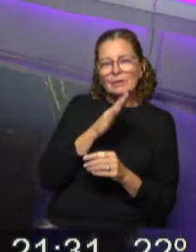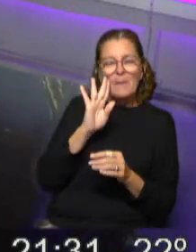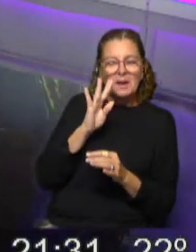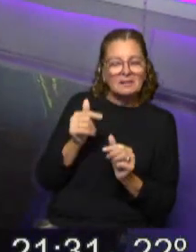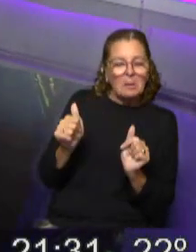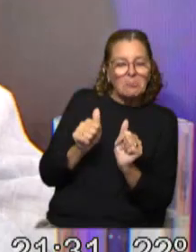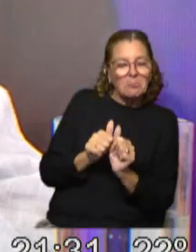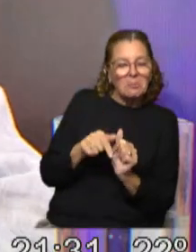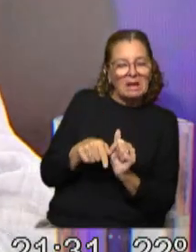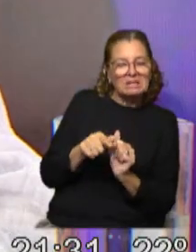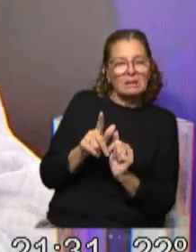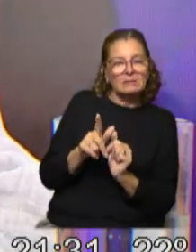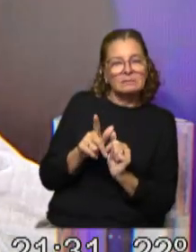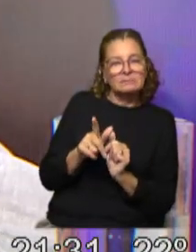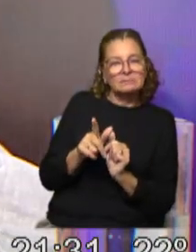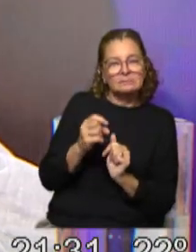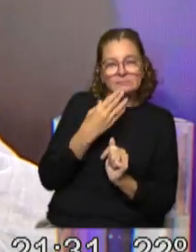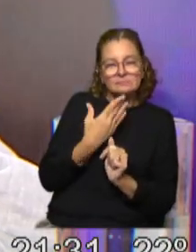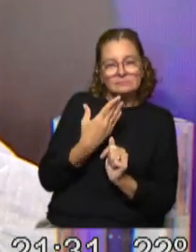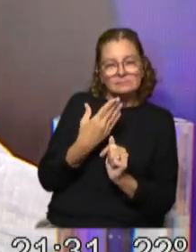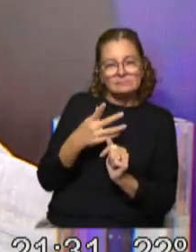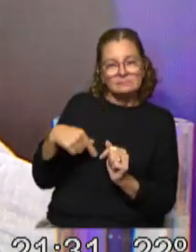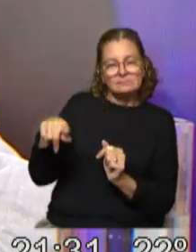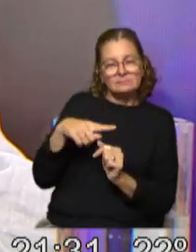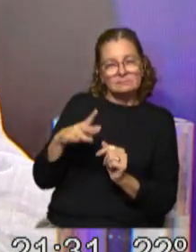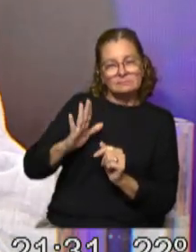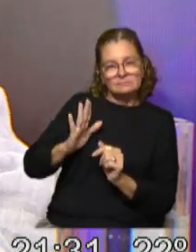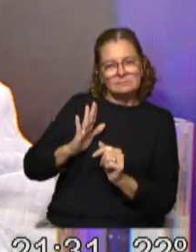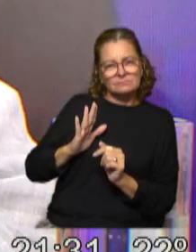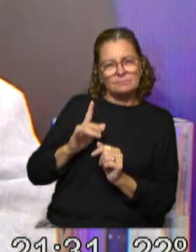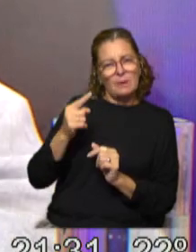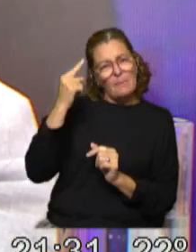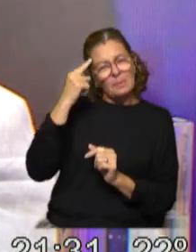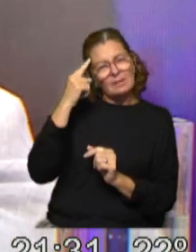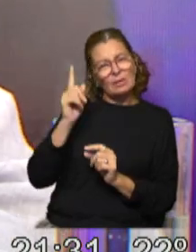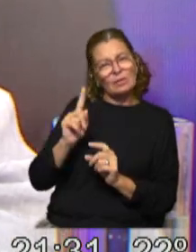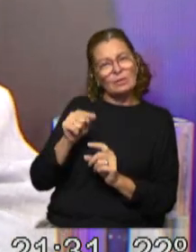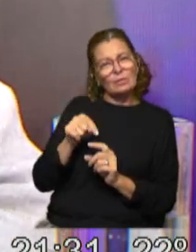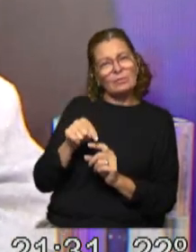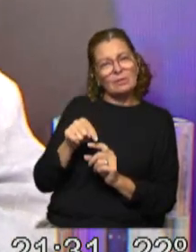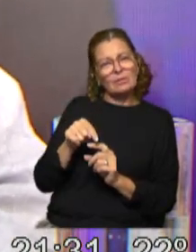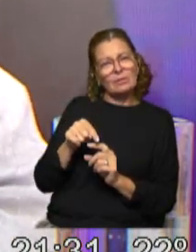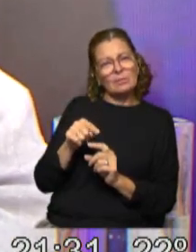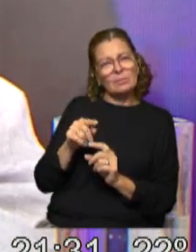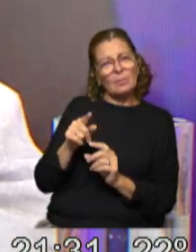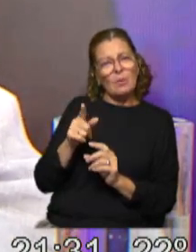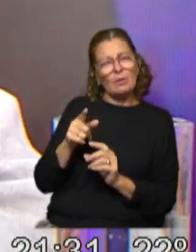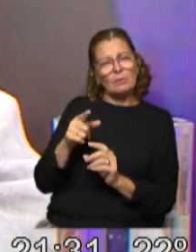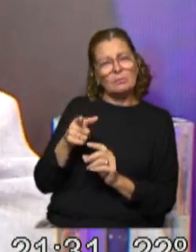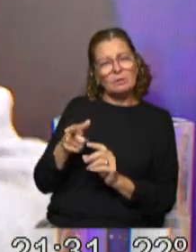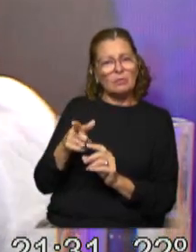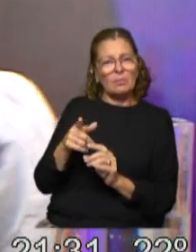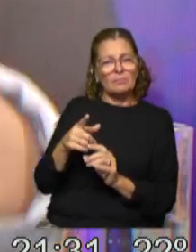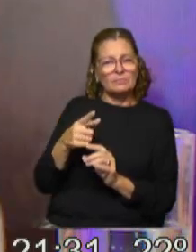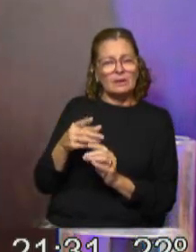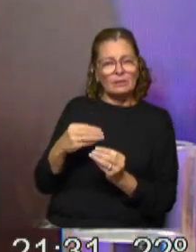esta y bueno, que sean todas mujeres, creo que tampoco. Pero no sé si eso tiene un valor por sí mismo. Se dio así y